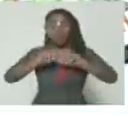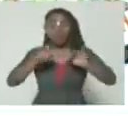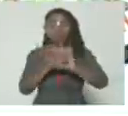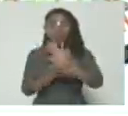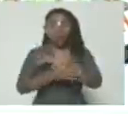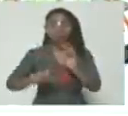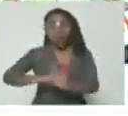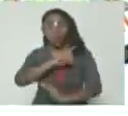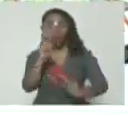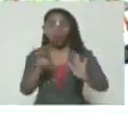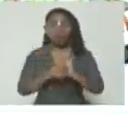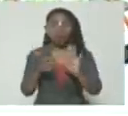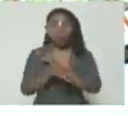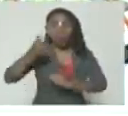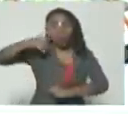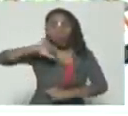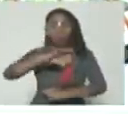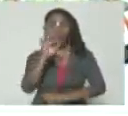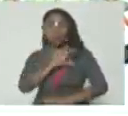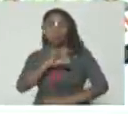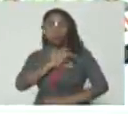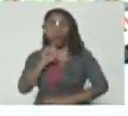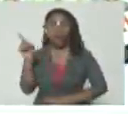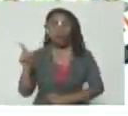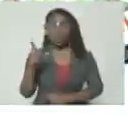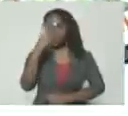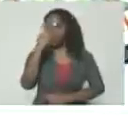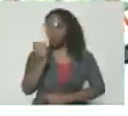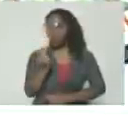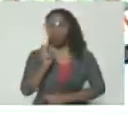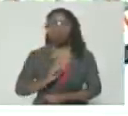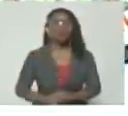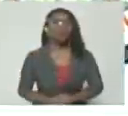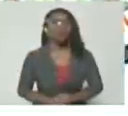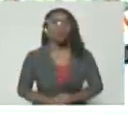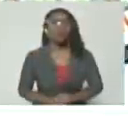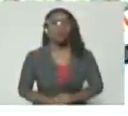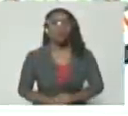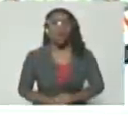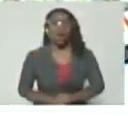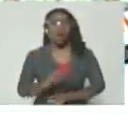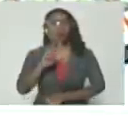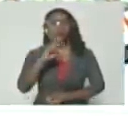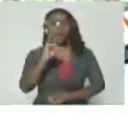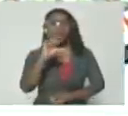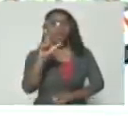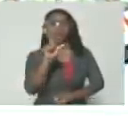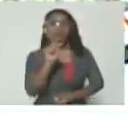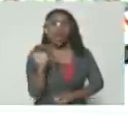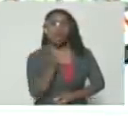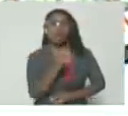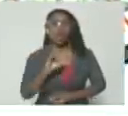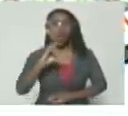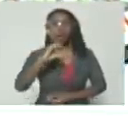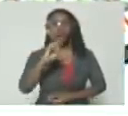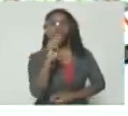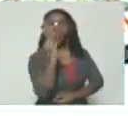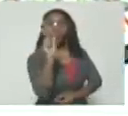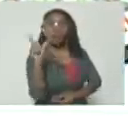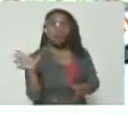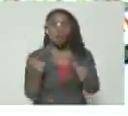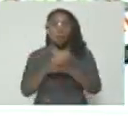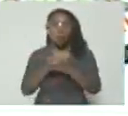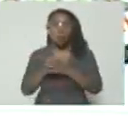general del pueblo soberano, Ezequiel Zamora, Villa de Cura, zona bellísima, el sector